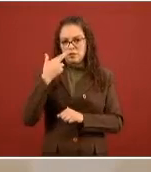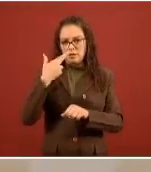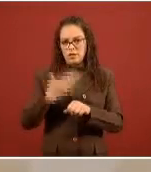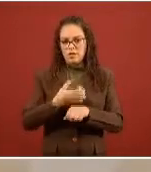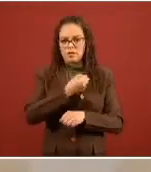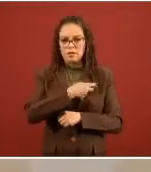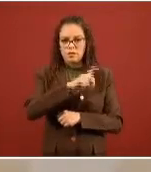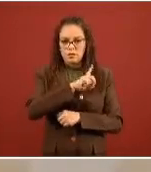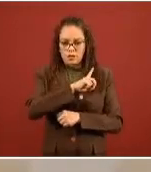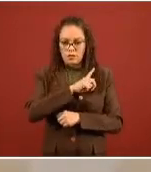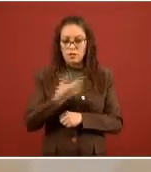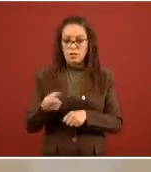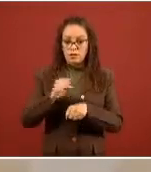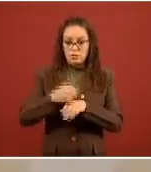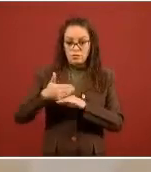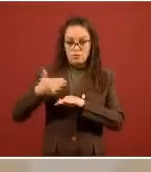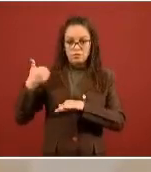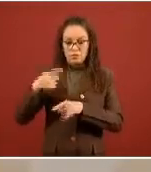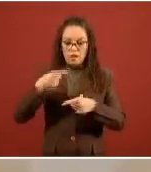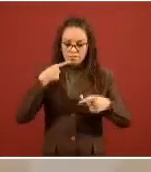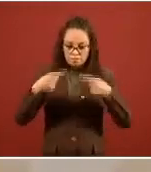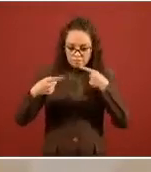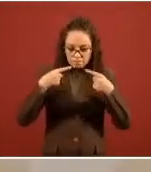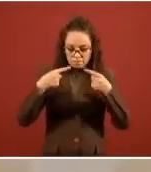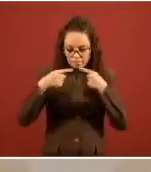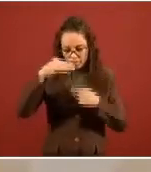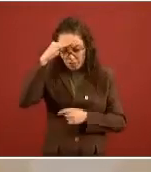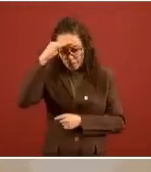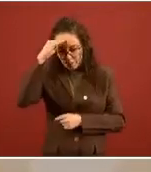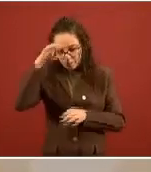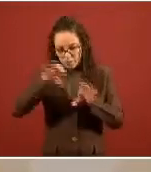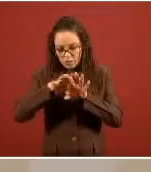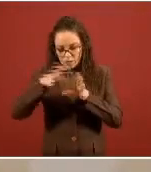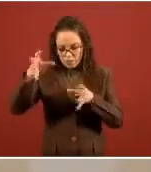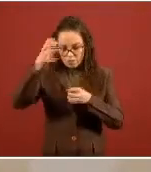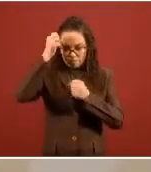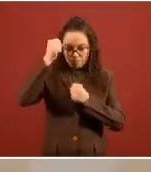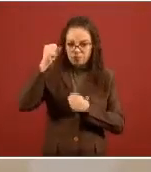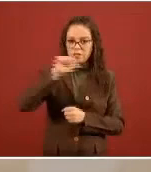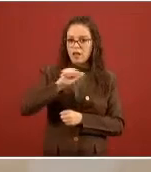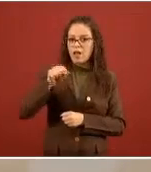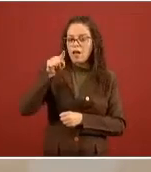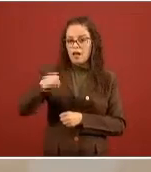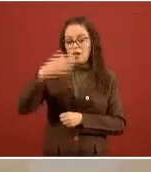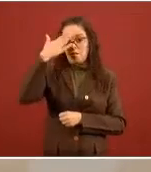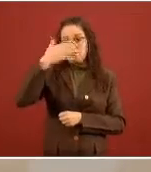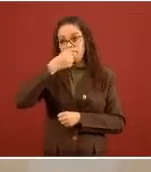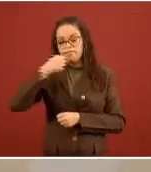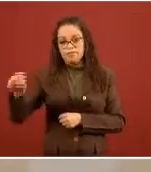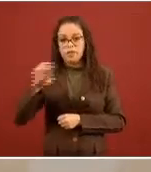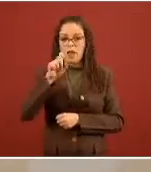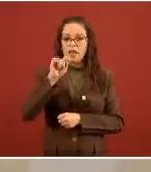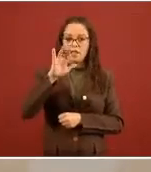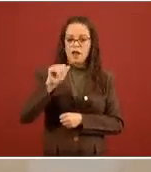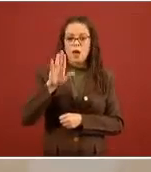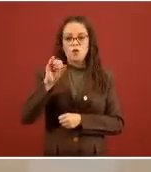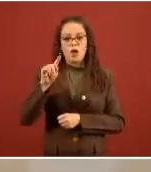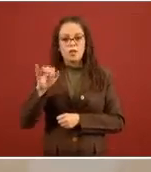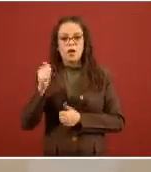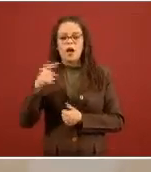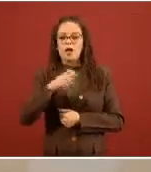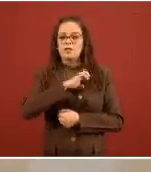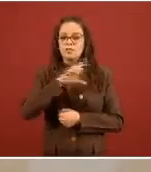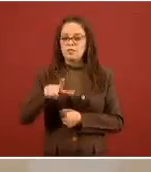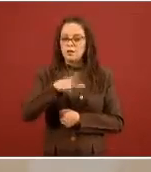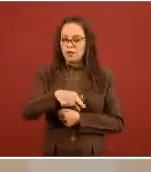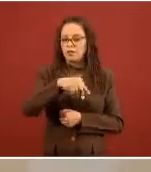tuvo reflexiones con distintas personas especialistas en ética, en bioética, en ética de la atención médica, y lo que consideramos